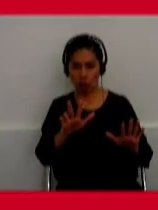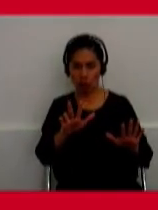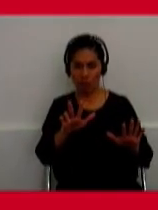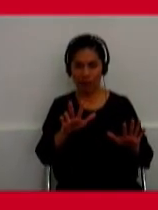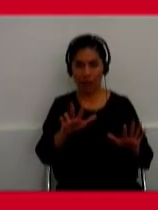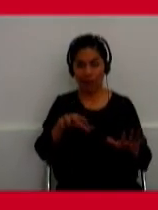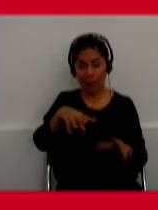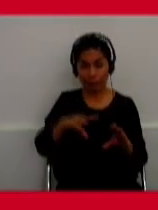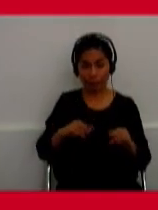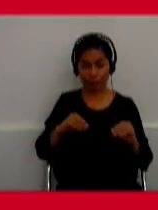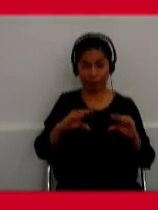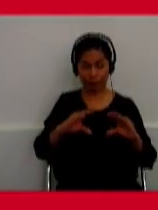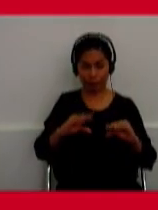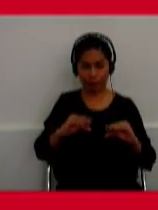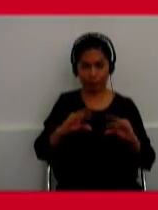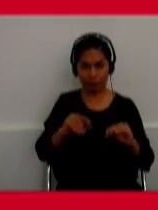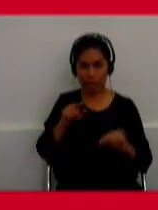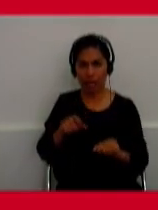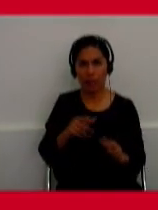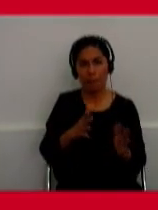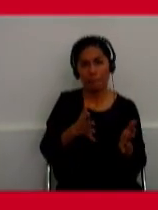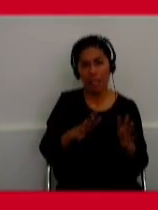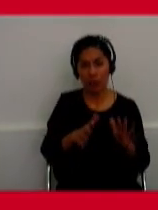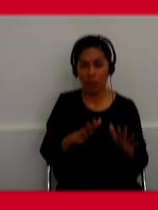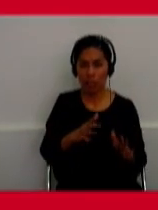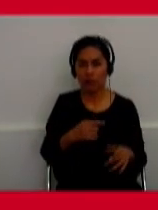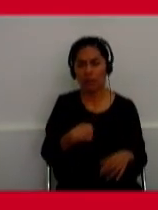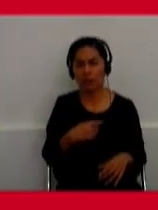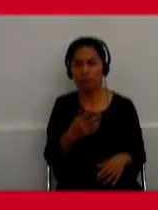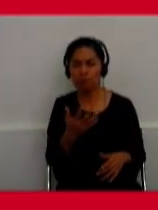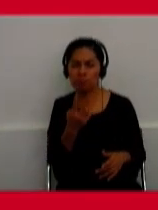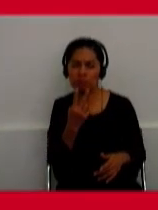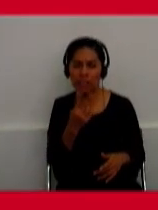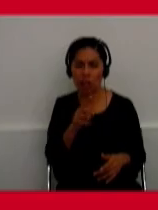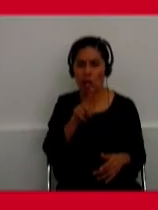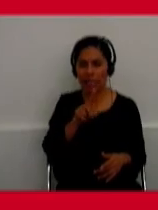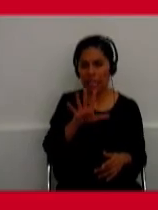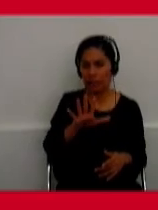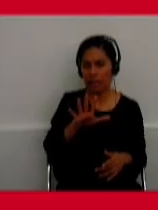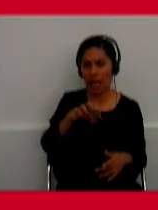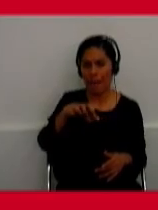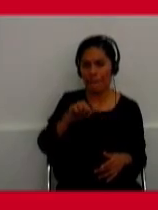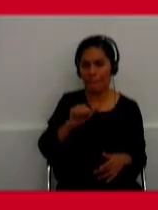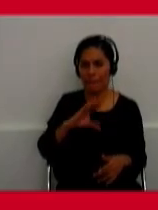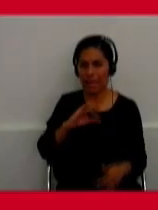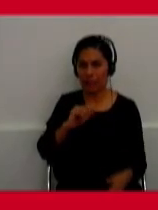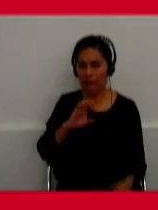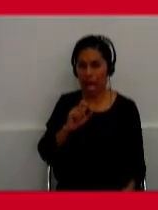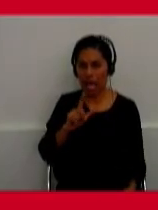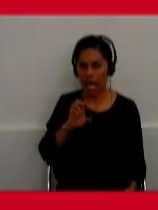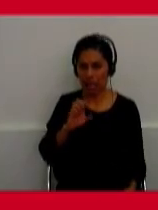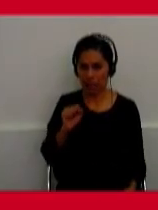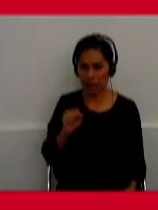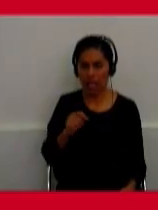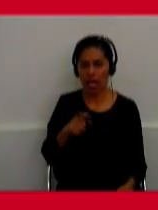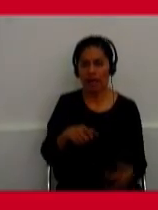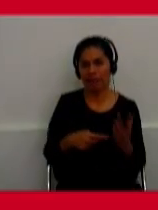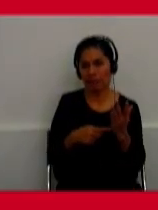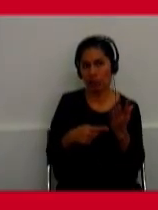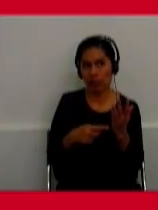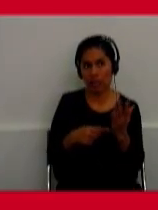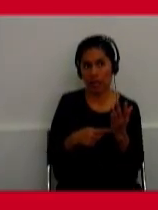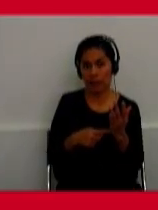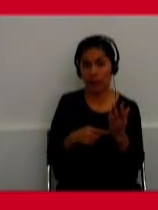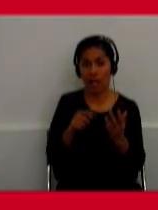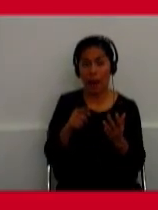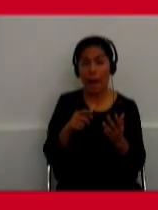buscar, estamos en el orden de 15, 20 pascales de rheología, ¿no? Para lo